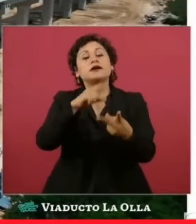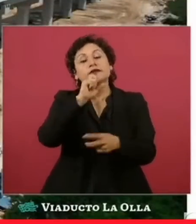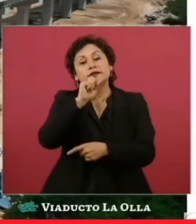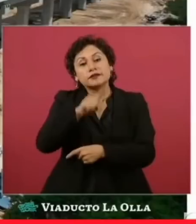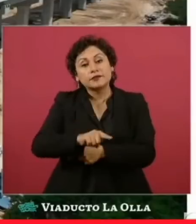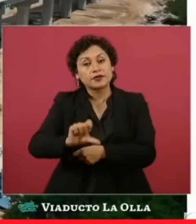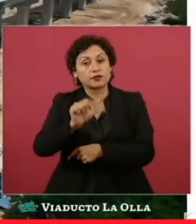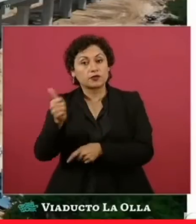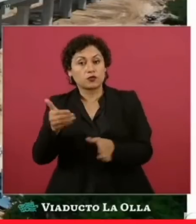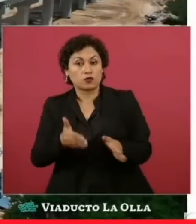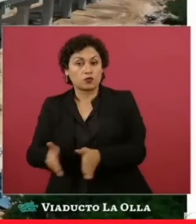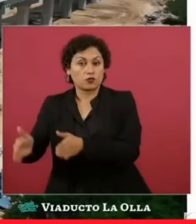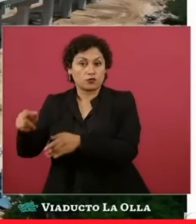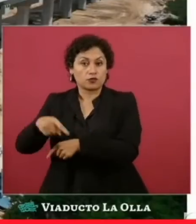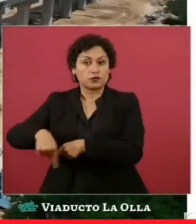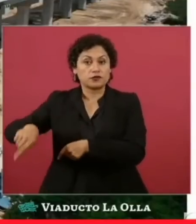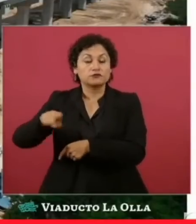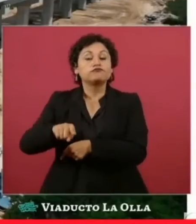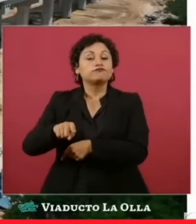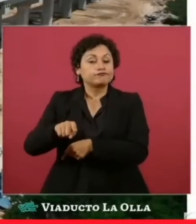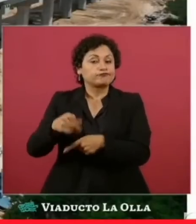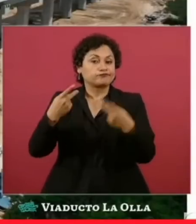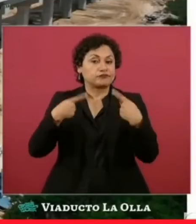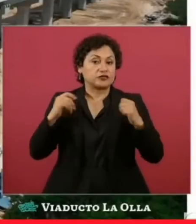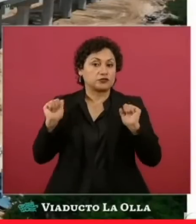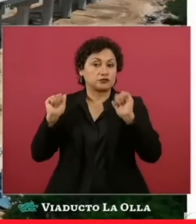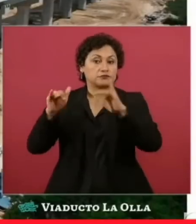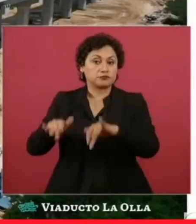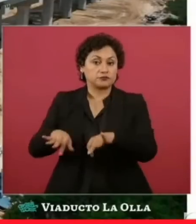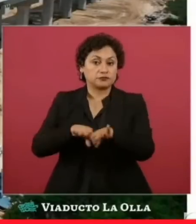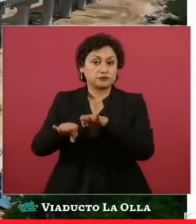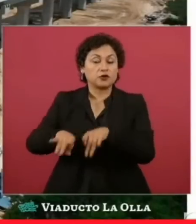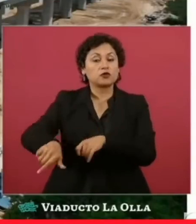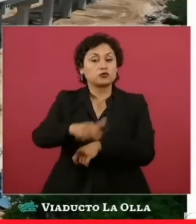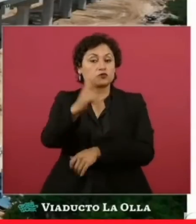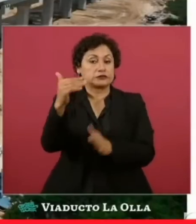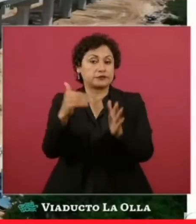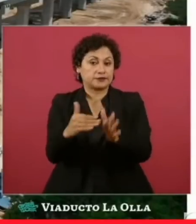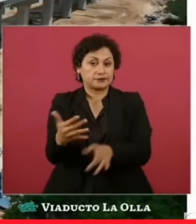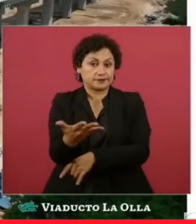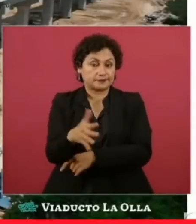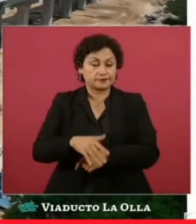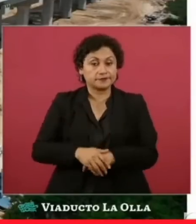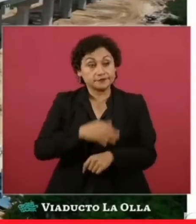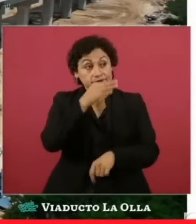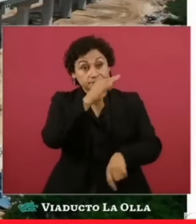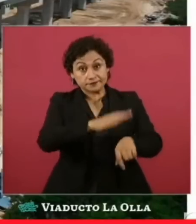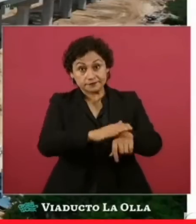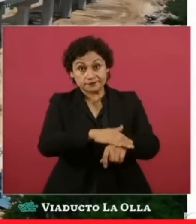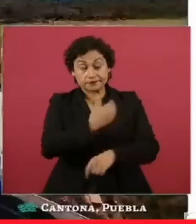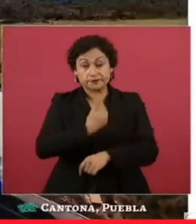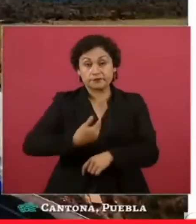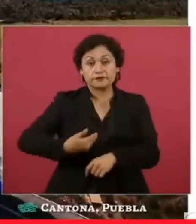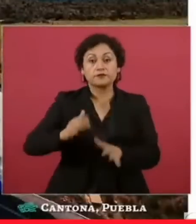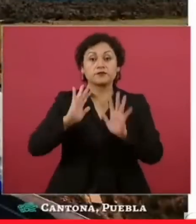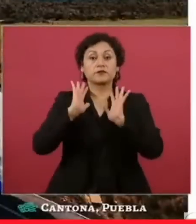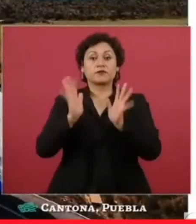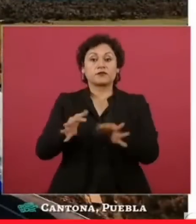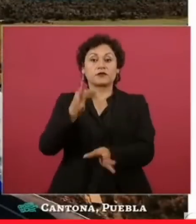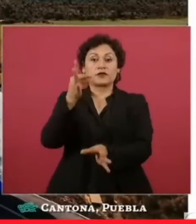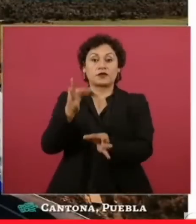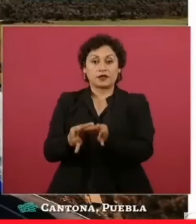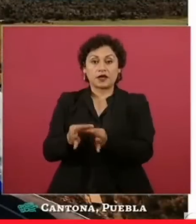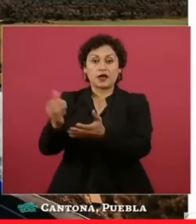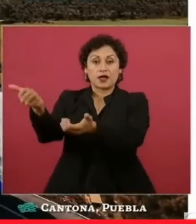el tramo 2 ha generado 12.000 empleos. Informamos también, señor presidente, que concluyó el traslado del primer tren de